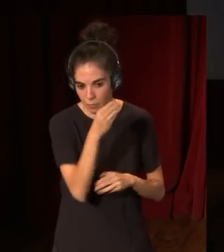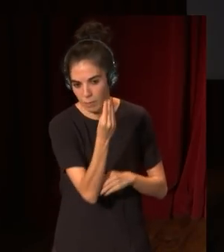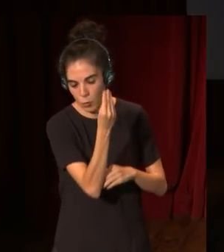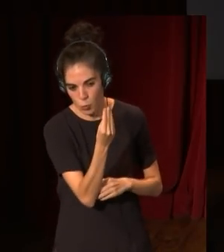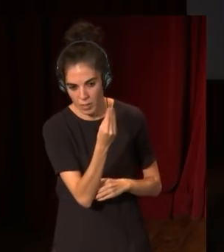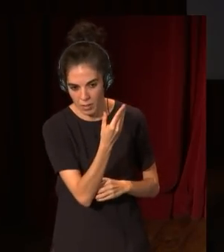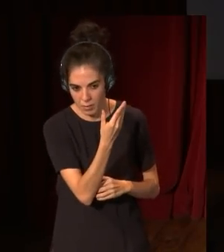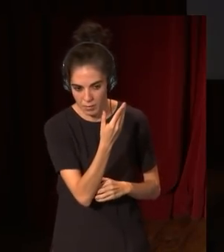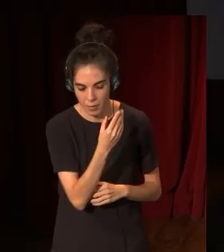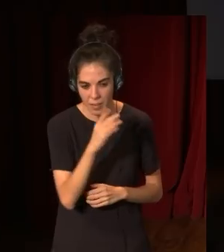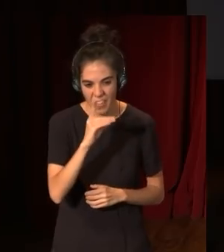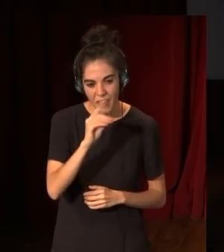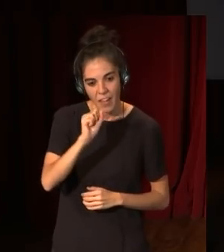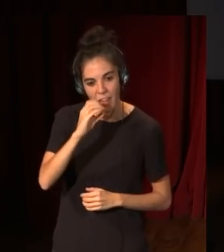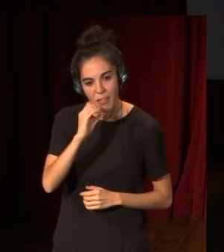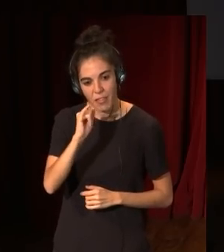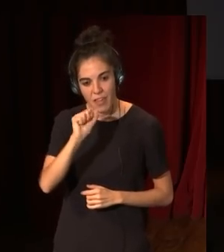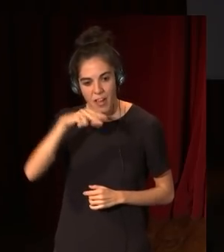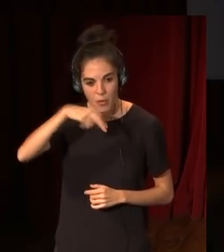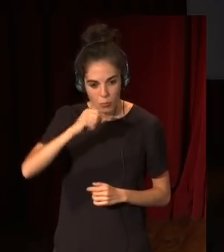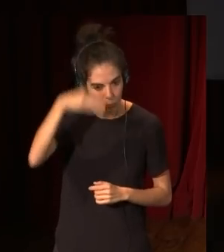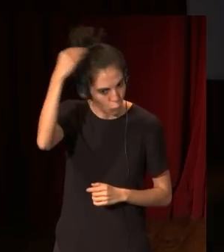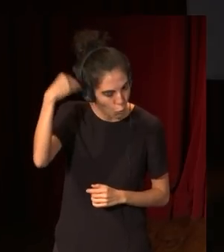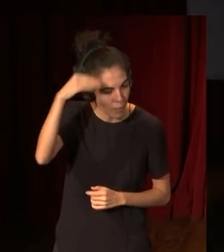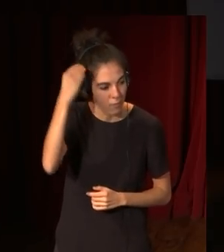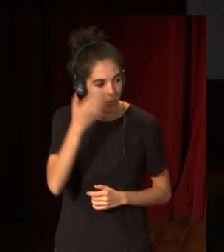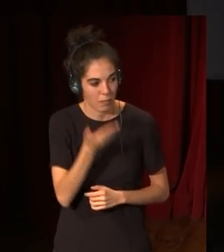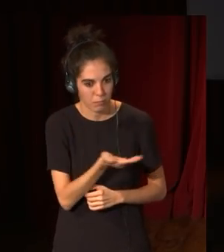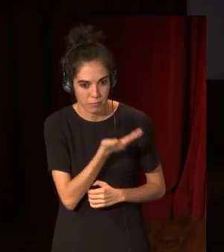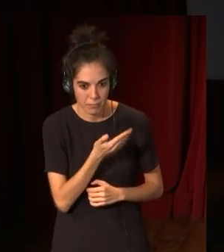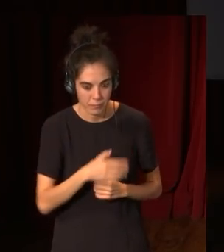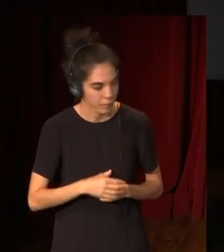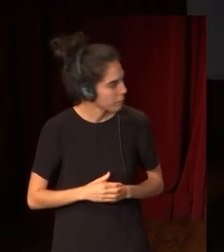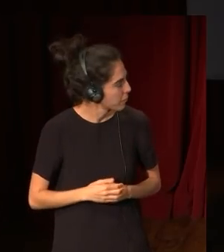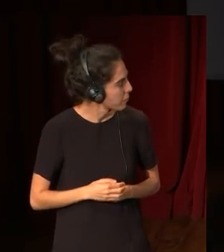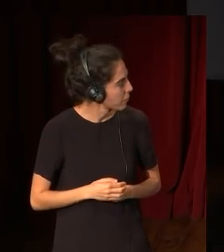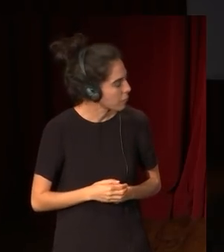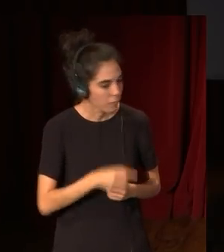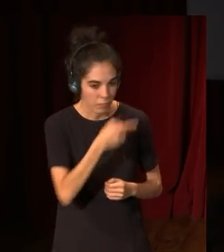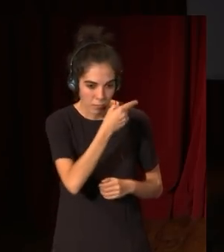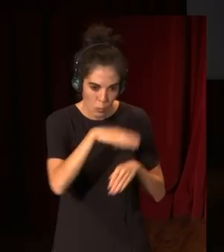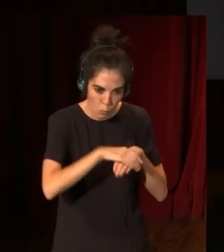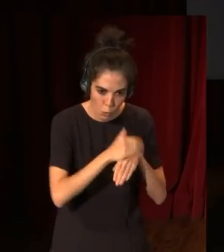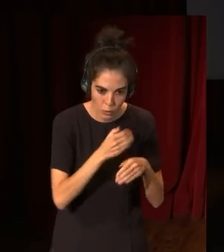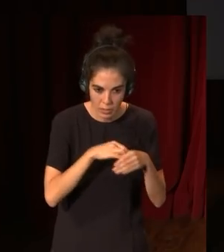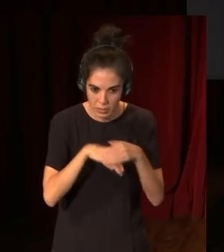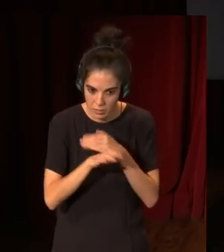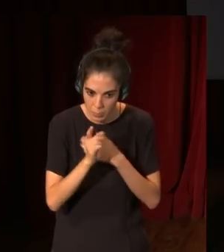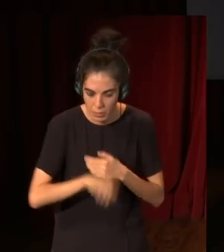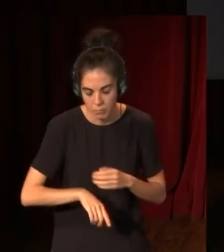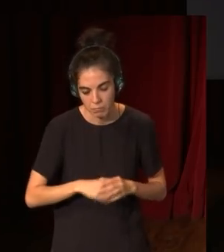de este anciano con estes turbante o en la parte baja con estas borceguíes